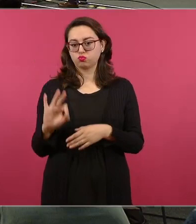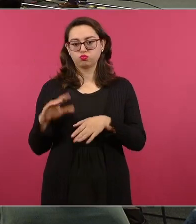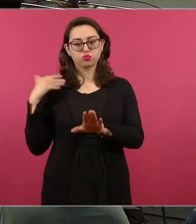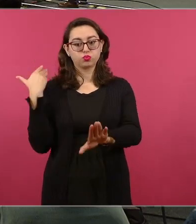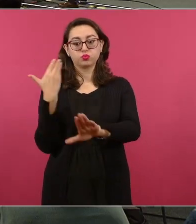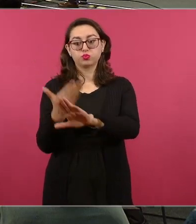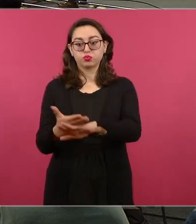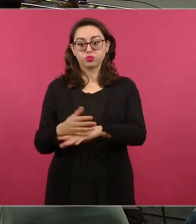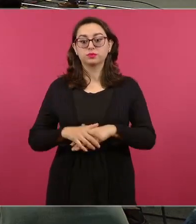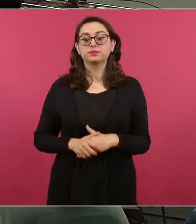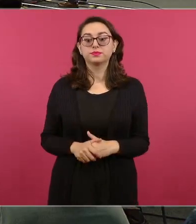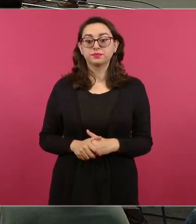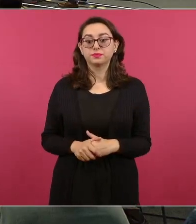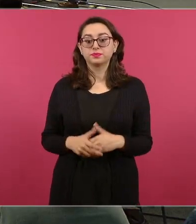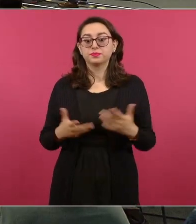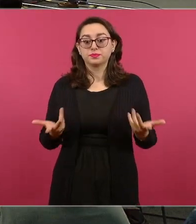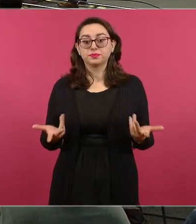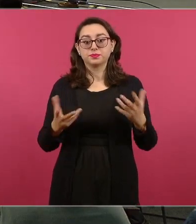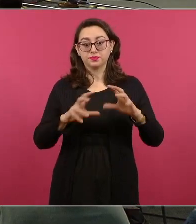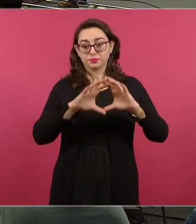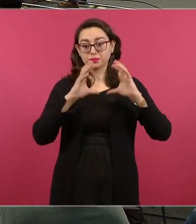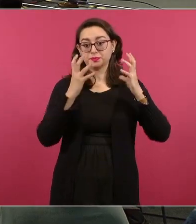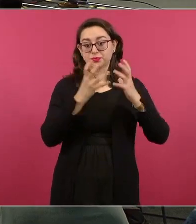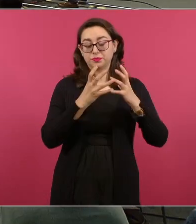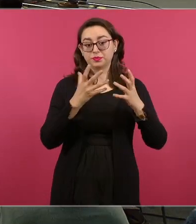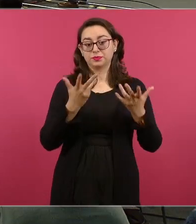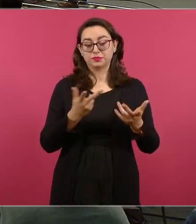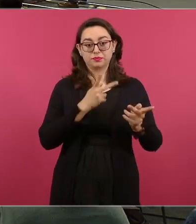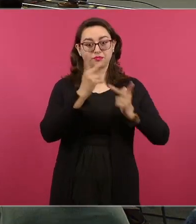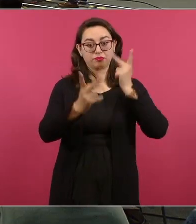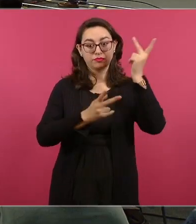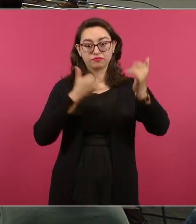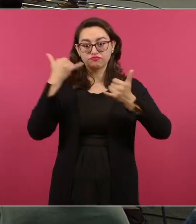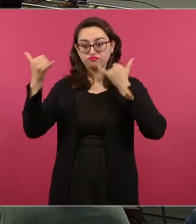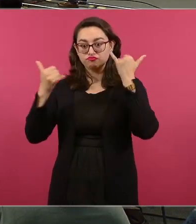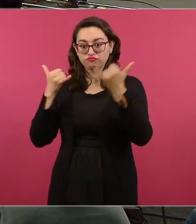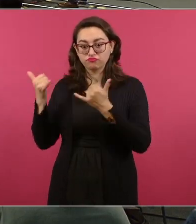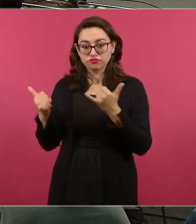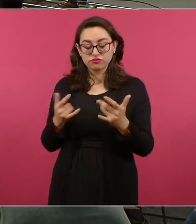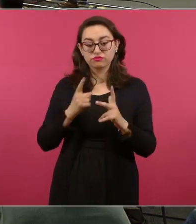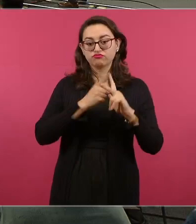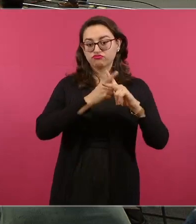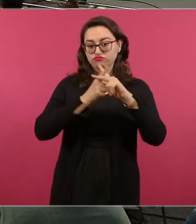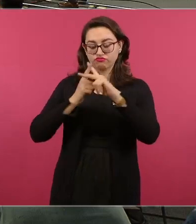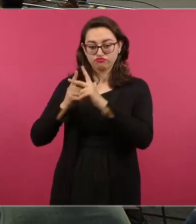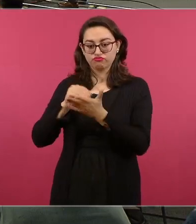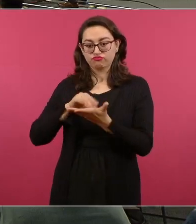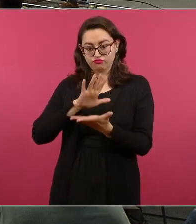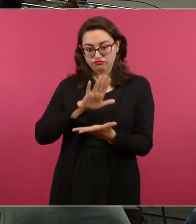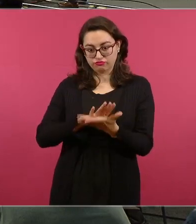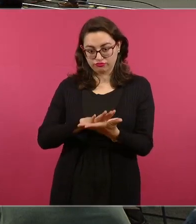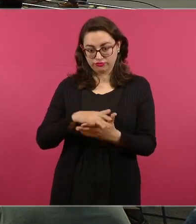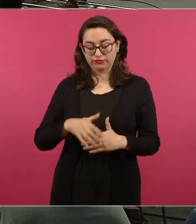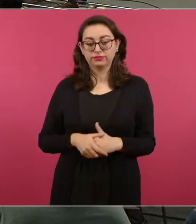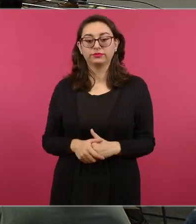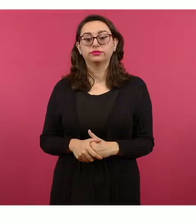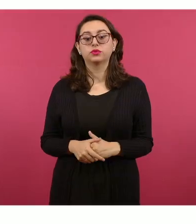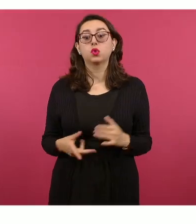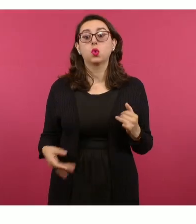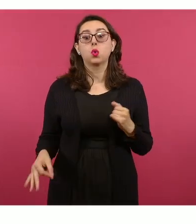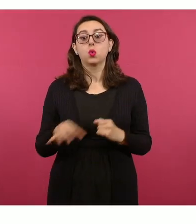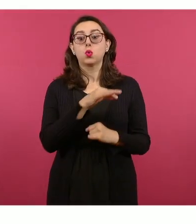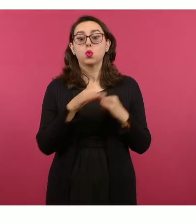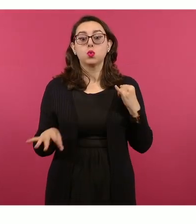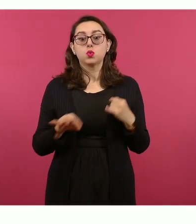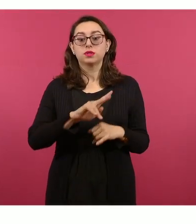no fuese Telefónica, estaríamos mejor. Presidente, finalmente, disculpe, finalmente preguntarle si nos puede